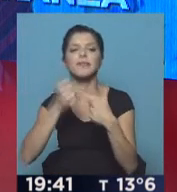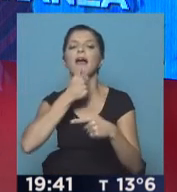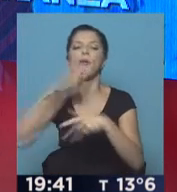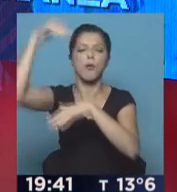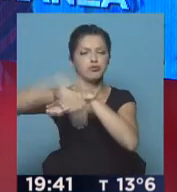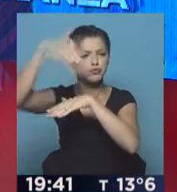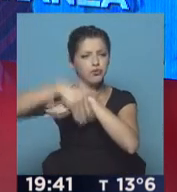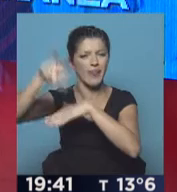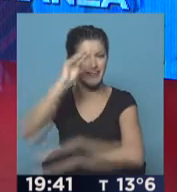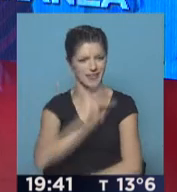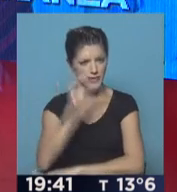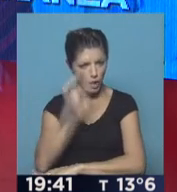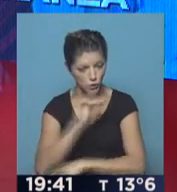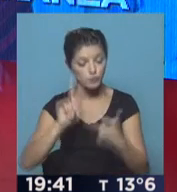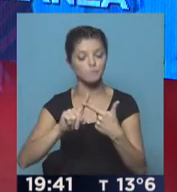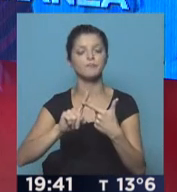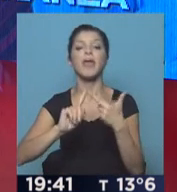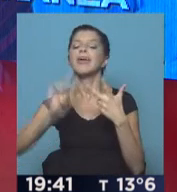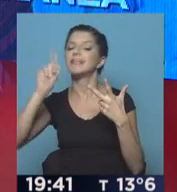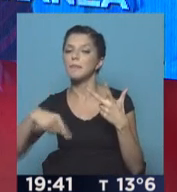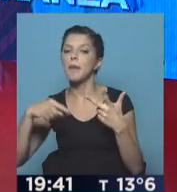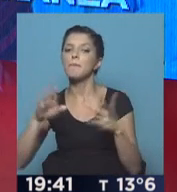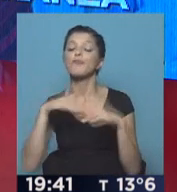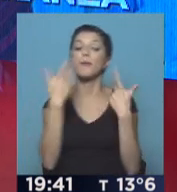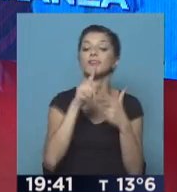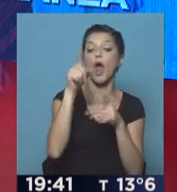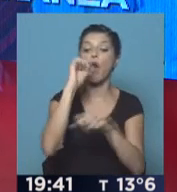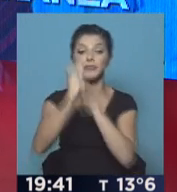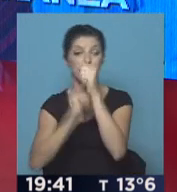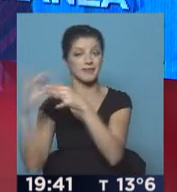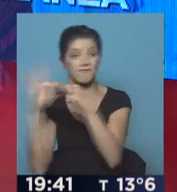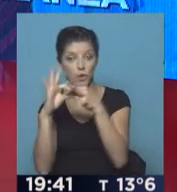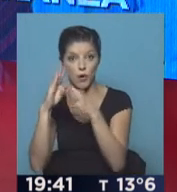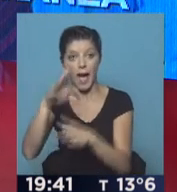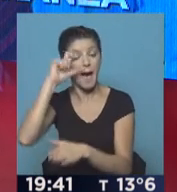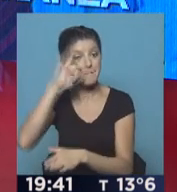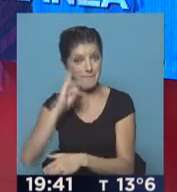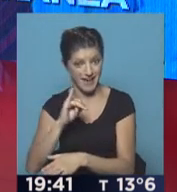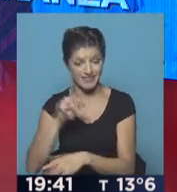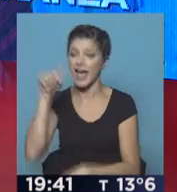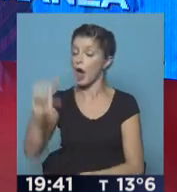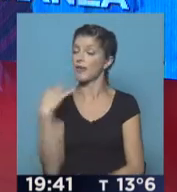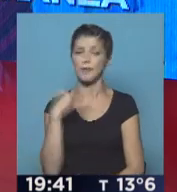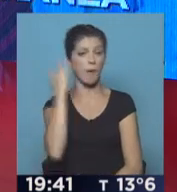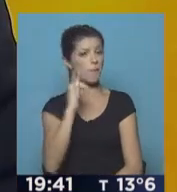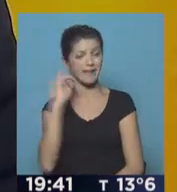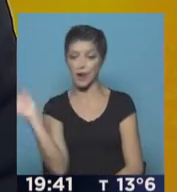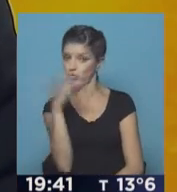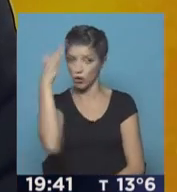licitación que fue cerrada, y por favorecer a otra empresa vinculada a Lázaro Báez. Ahora va a tener que dar cuentas en la